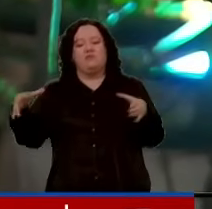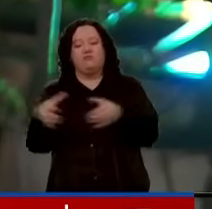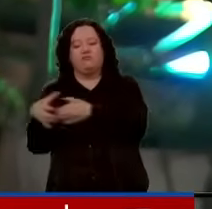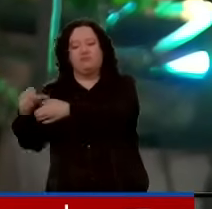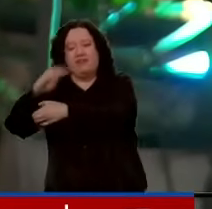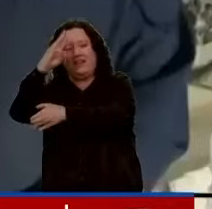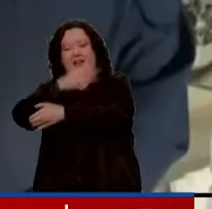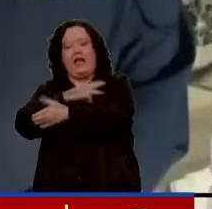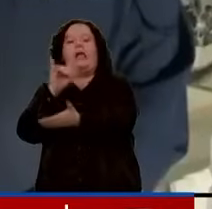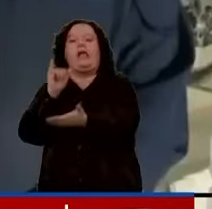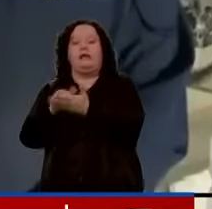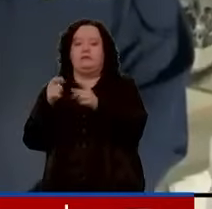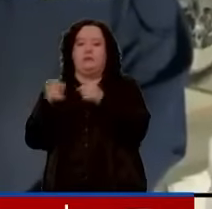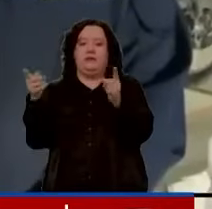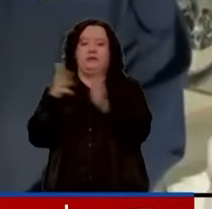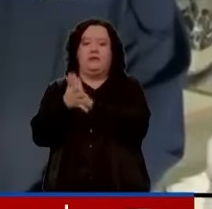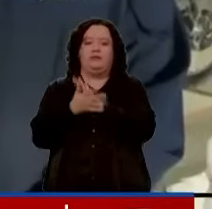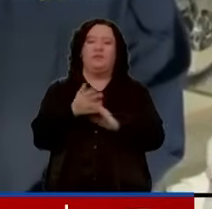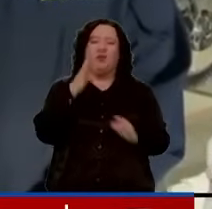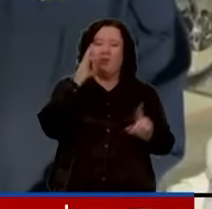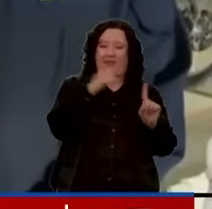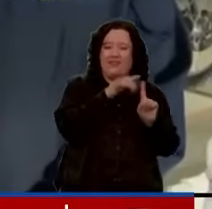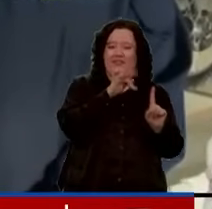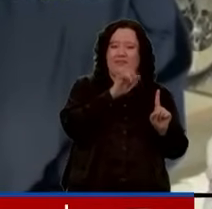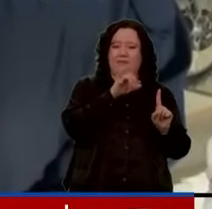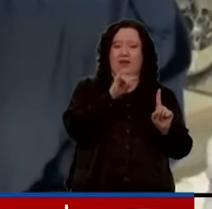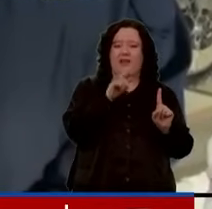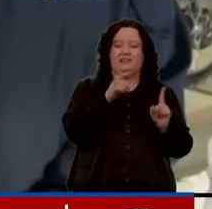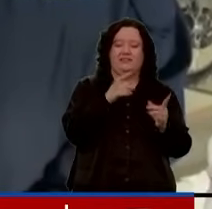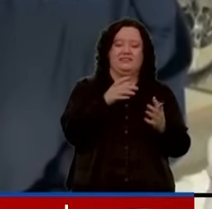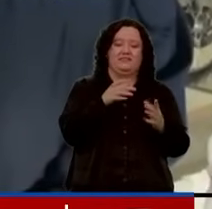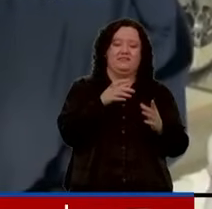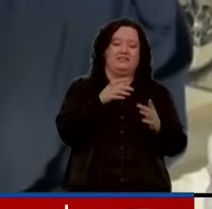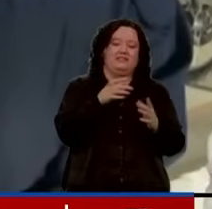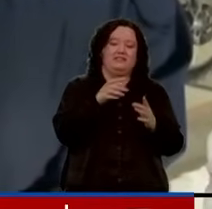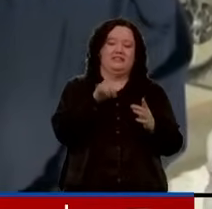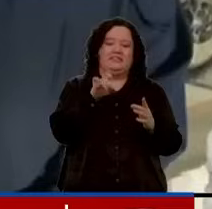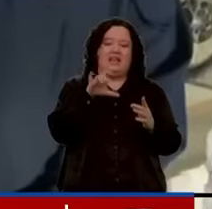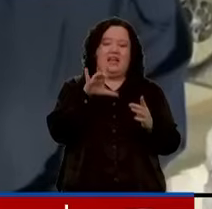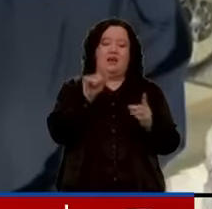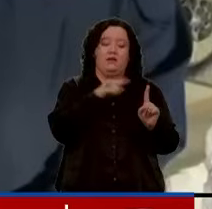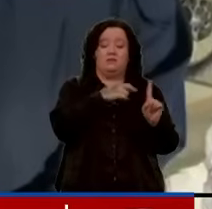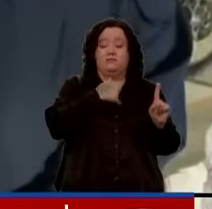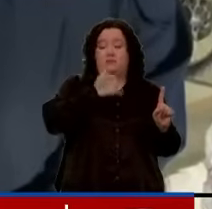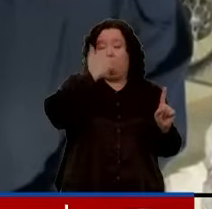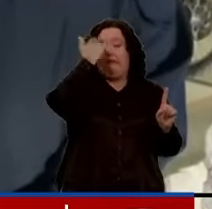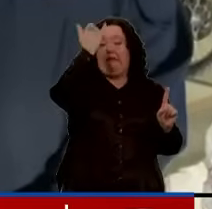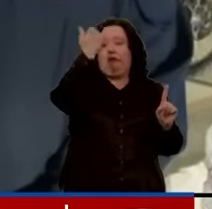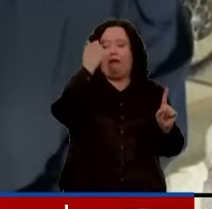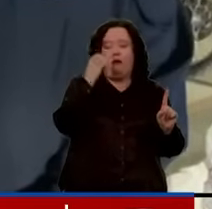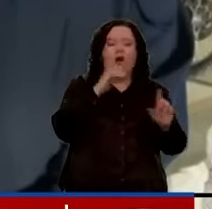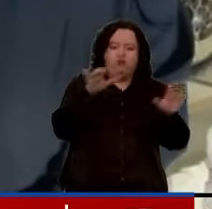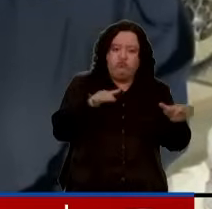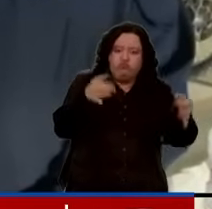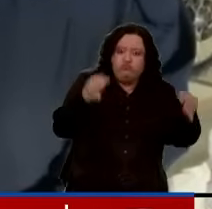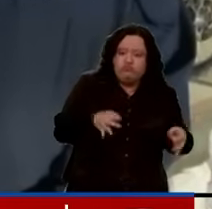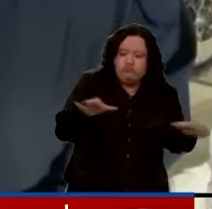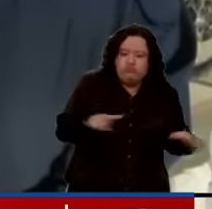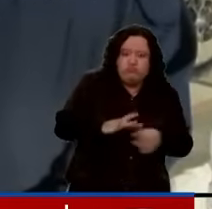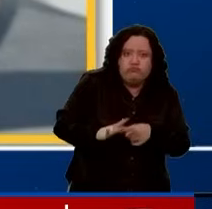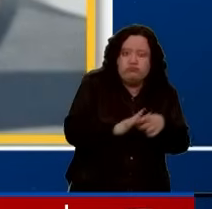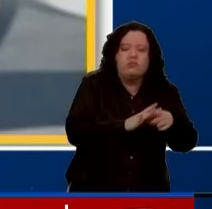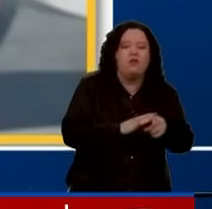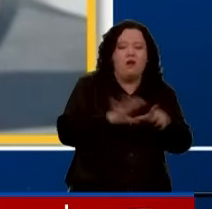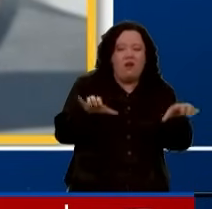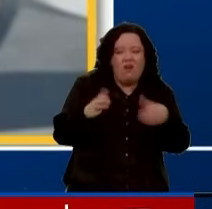Ejército. Alias Tripa Seca es el autor material de los hechos